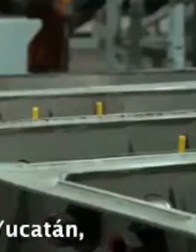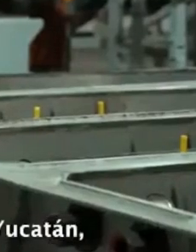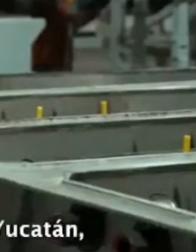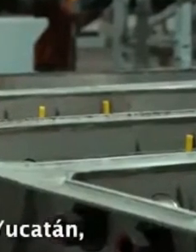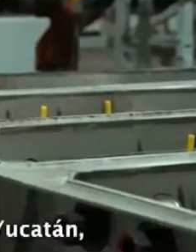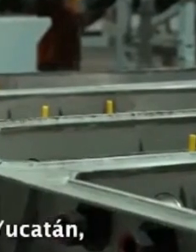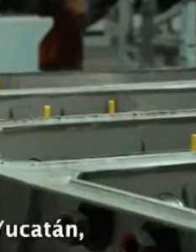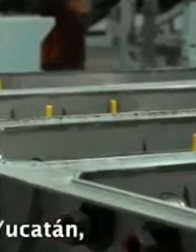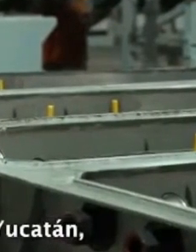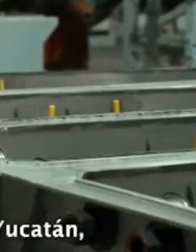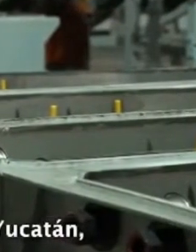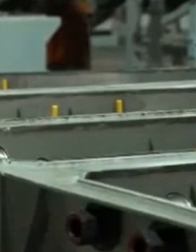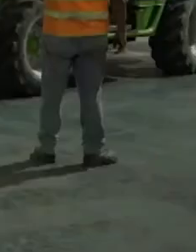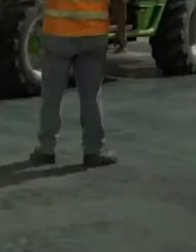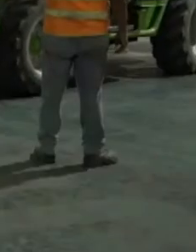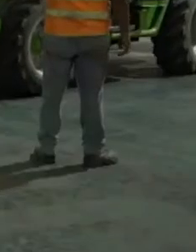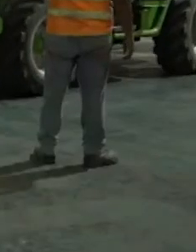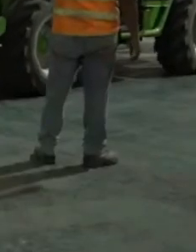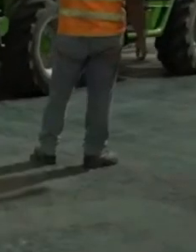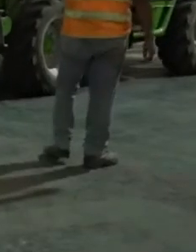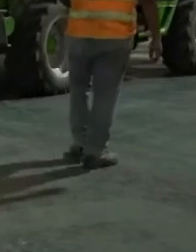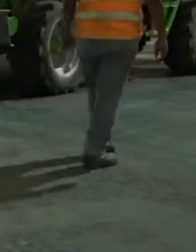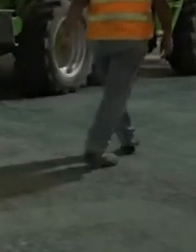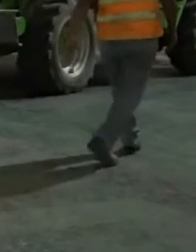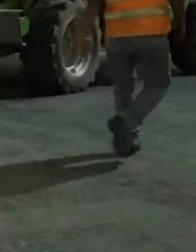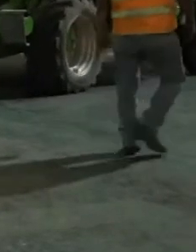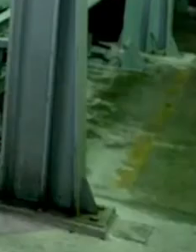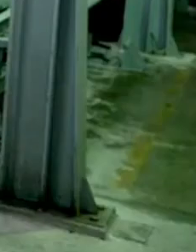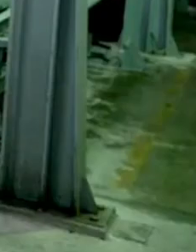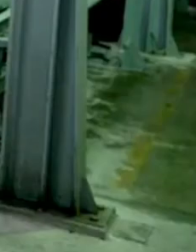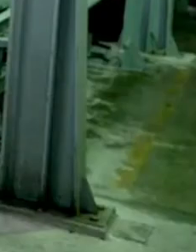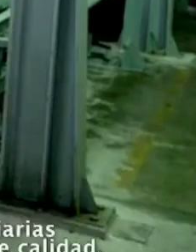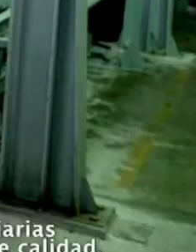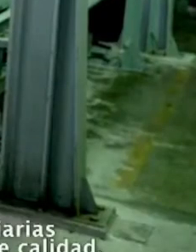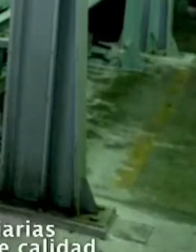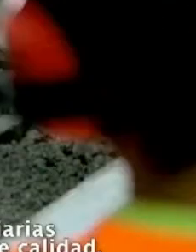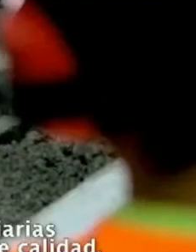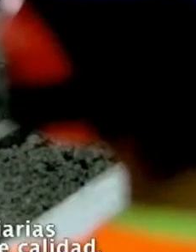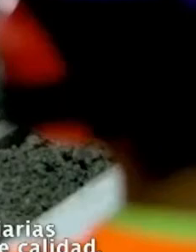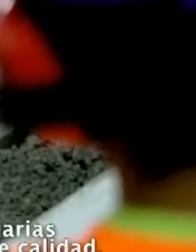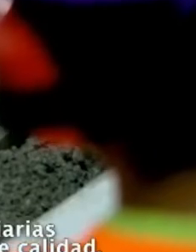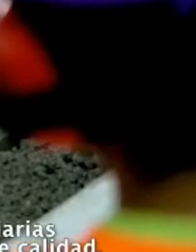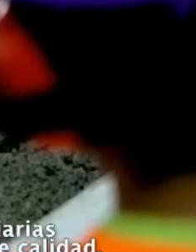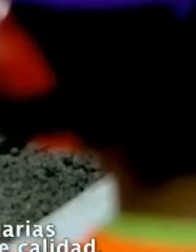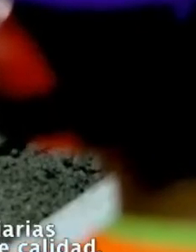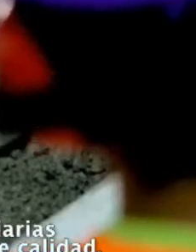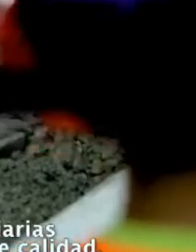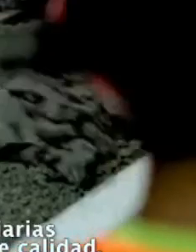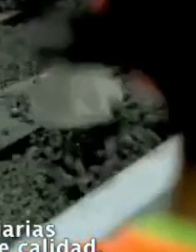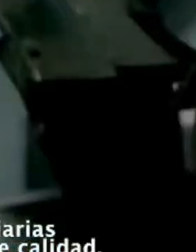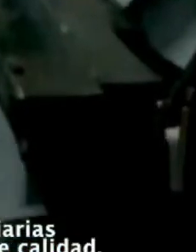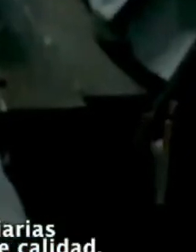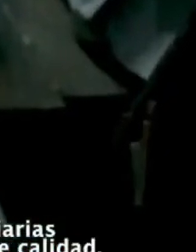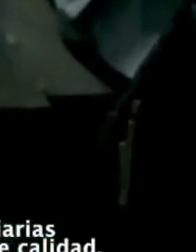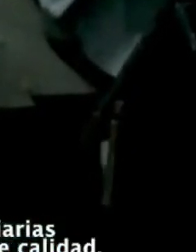prefabricados de Umán, Yucatán, iniciamos la producción de durmientes. La planta tiene la capacidad de hacer